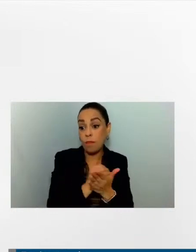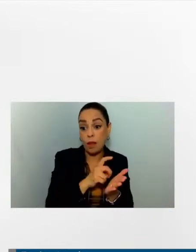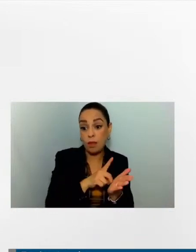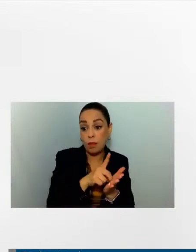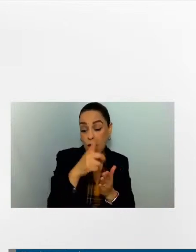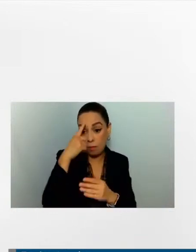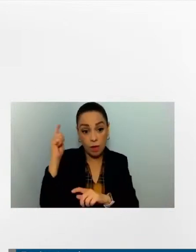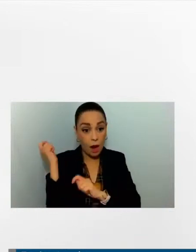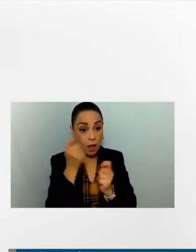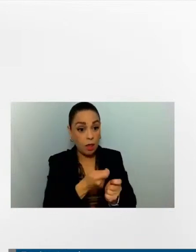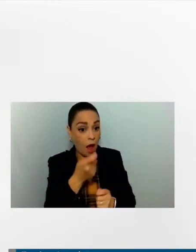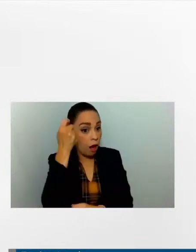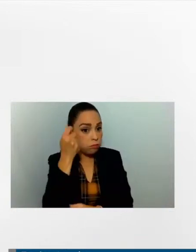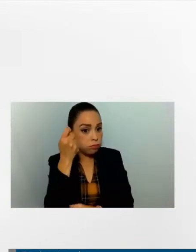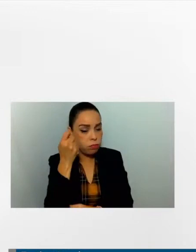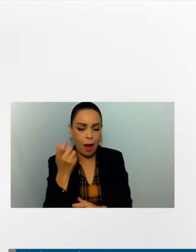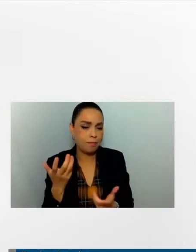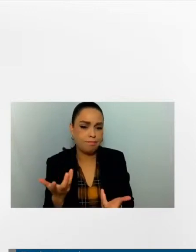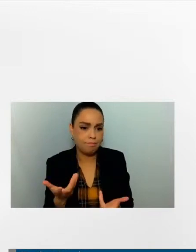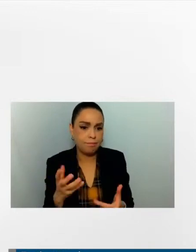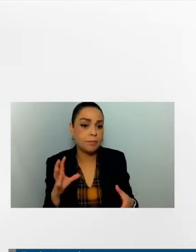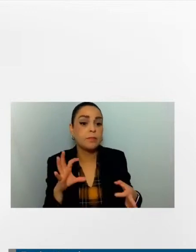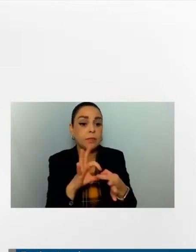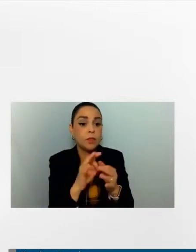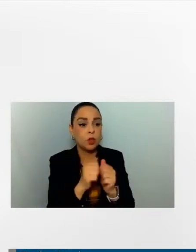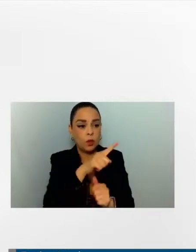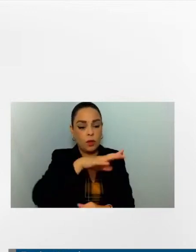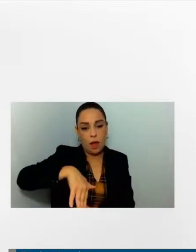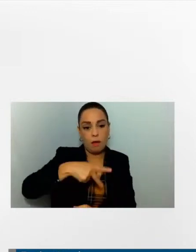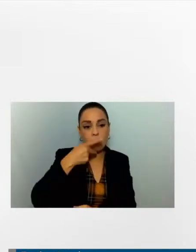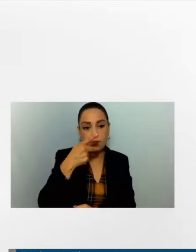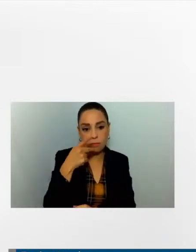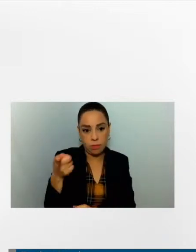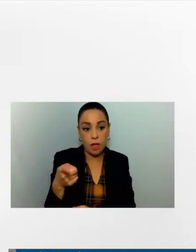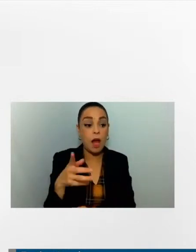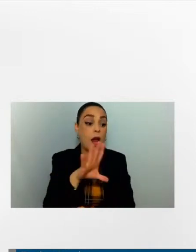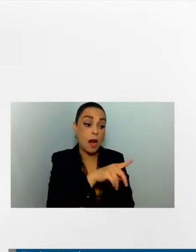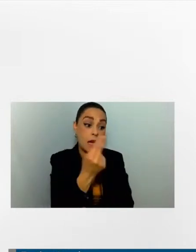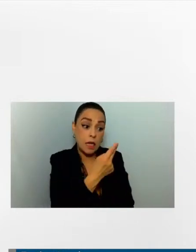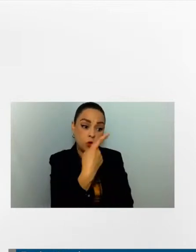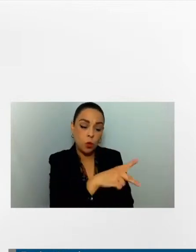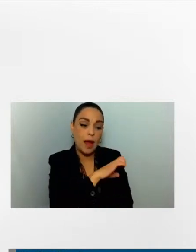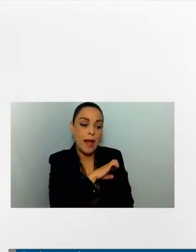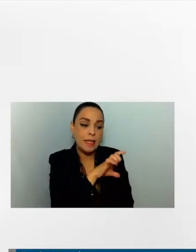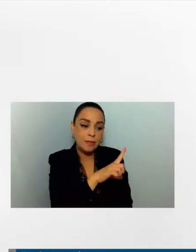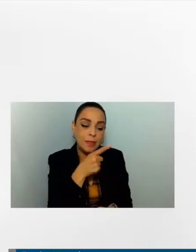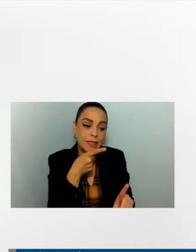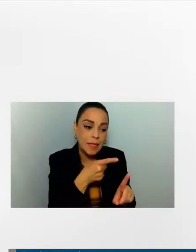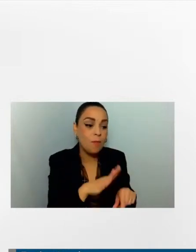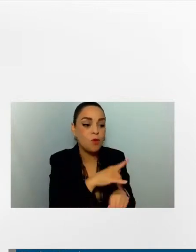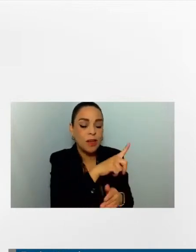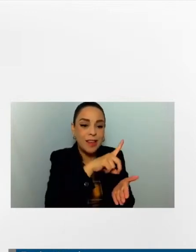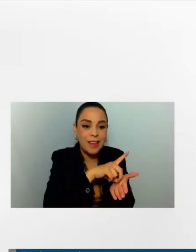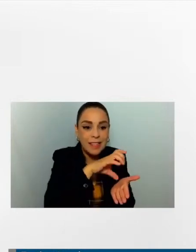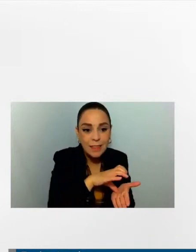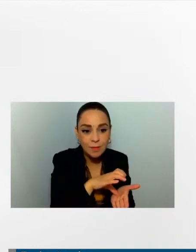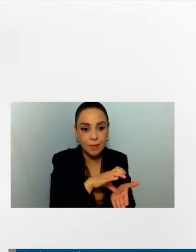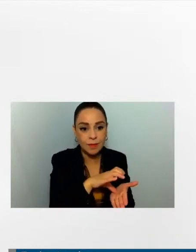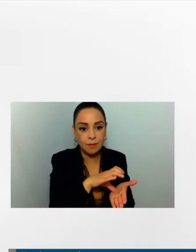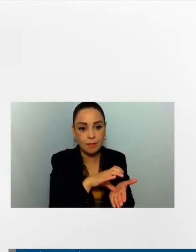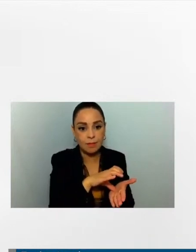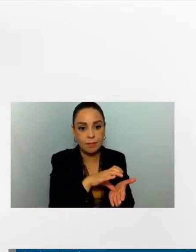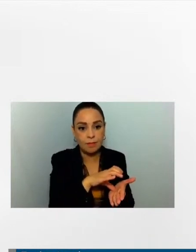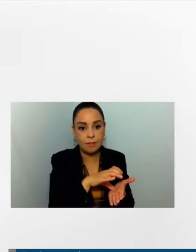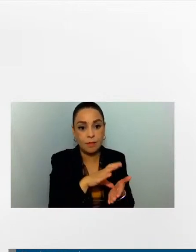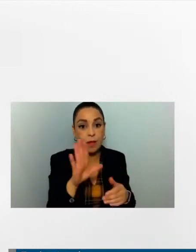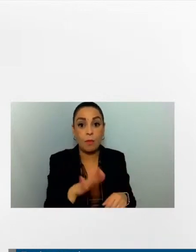sea, como relacionado con lo que ya decías, ¿no? Podrá tener unas necesidades especiales, ¿no? O sea, entre sus necesidades, que ya sabemos que la palabra alimentos, pues